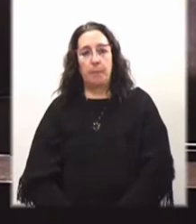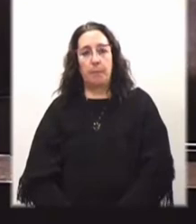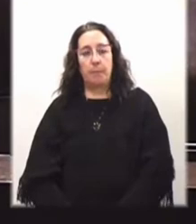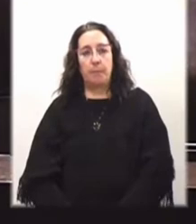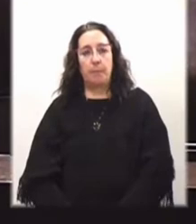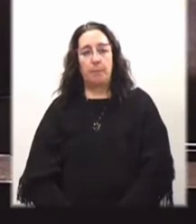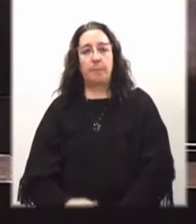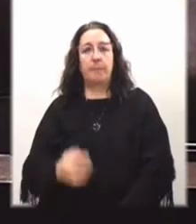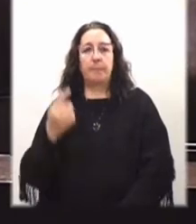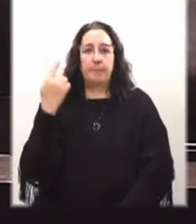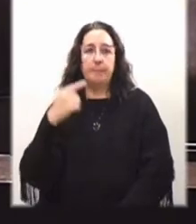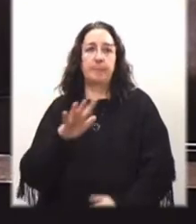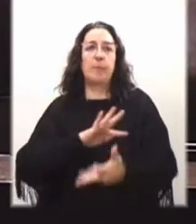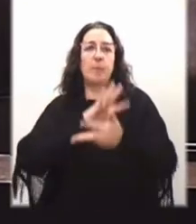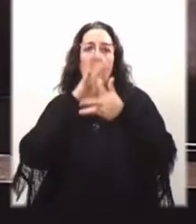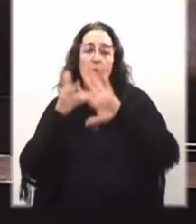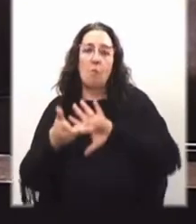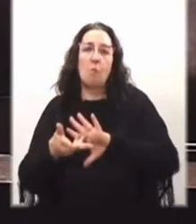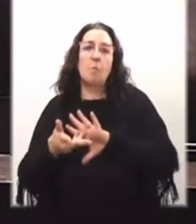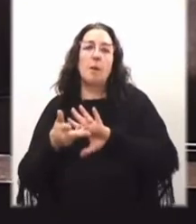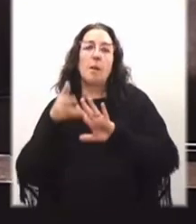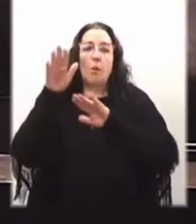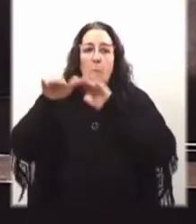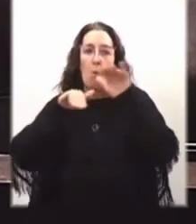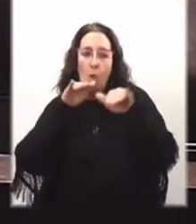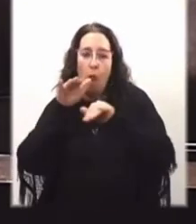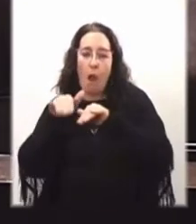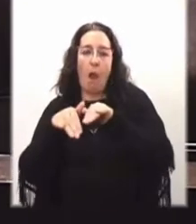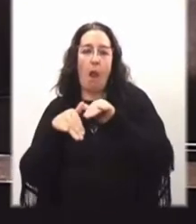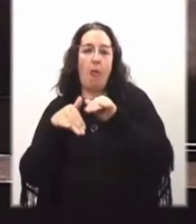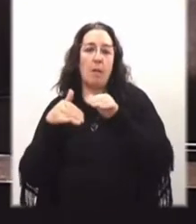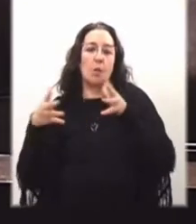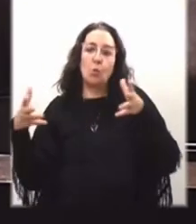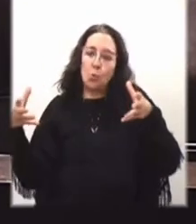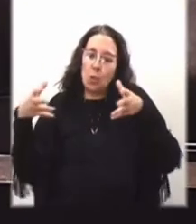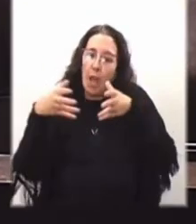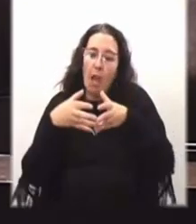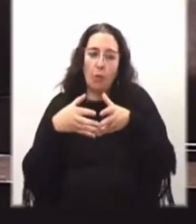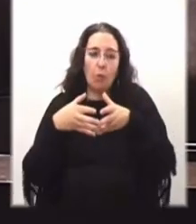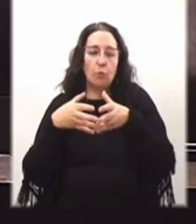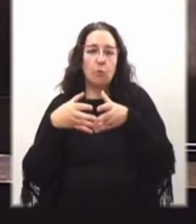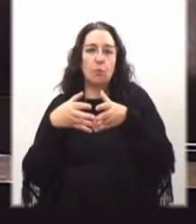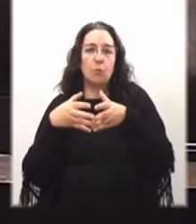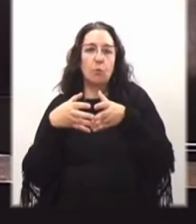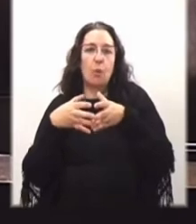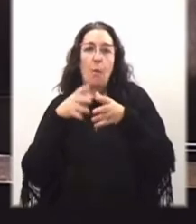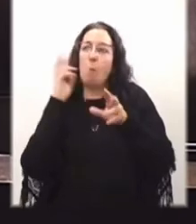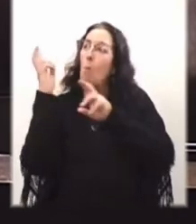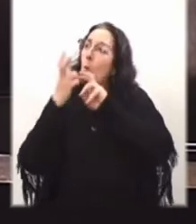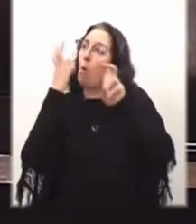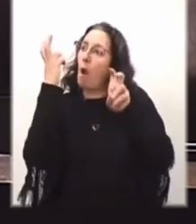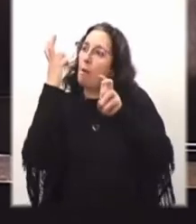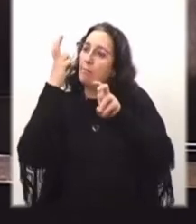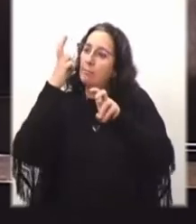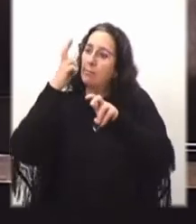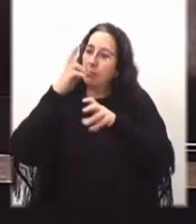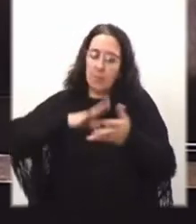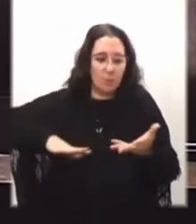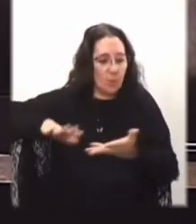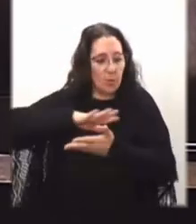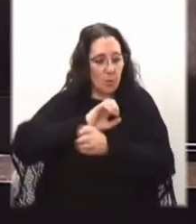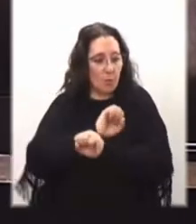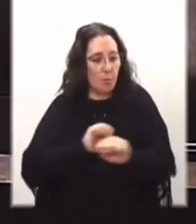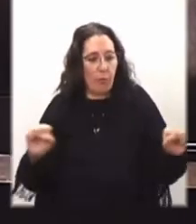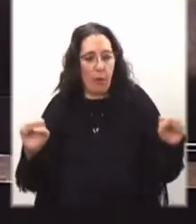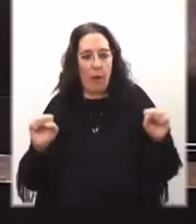Entonces decía, las formas de hacer, de convocar, de juntarnos, de buscar espacios en los